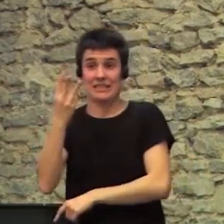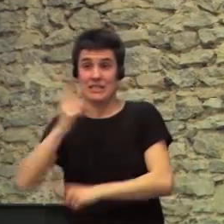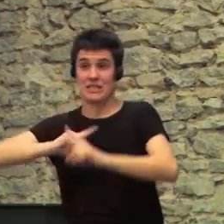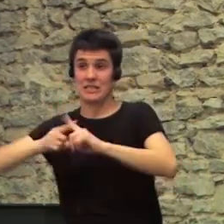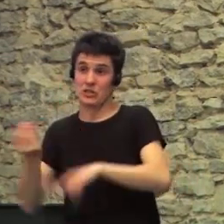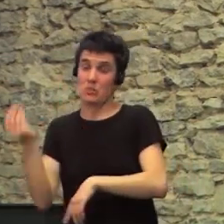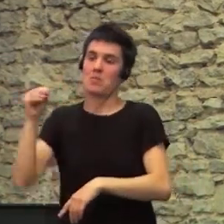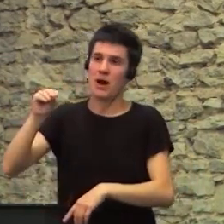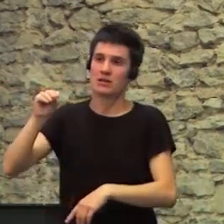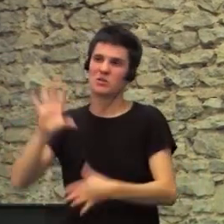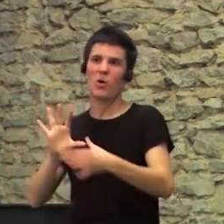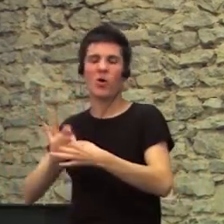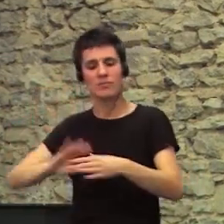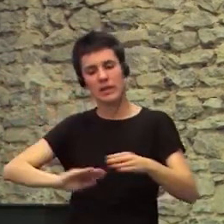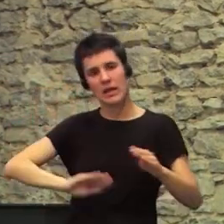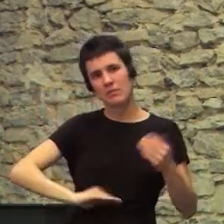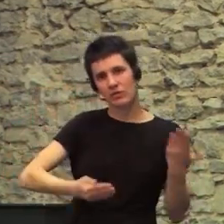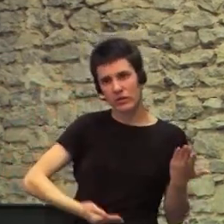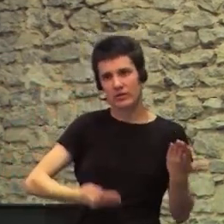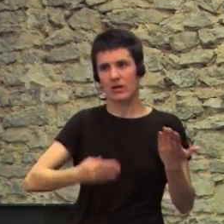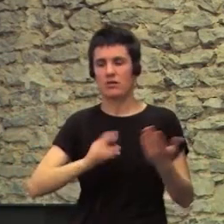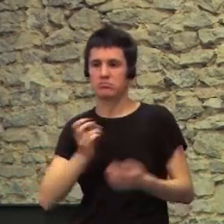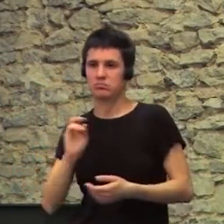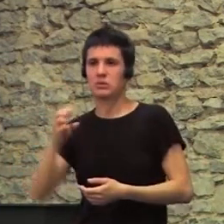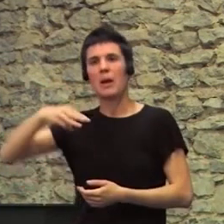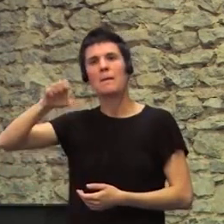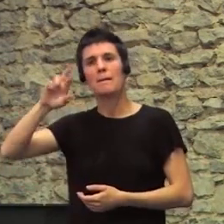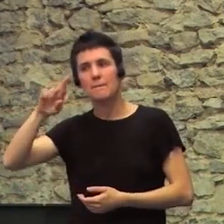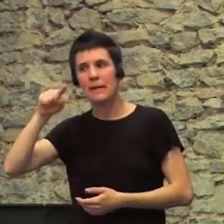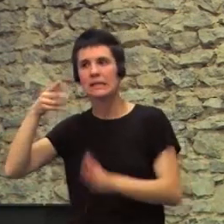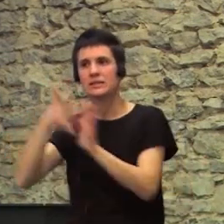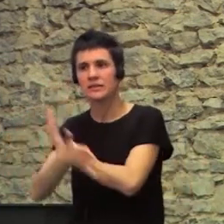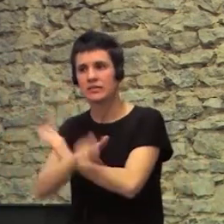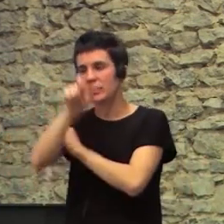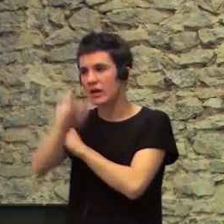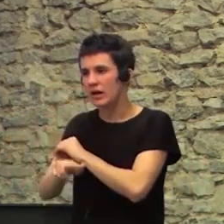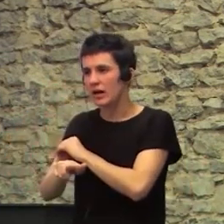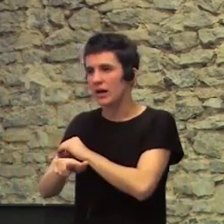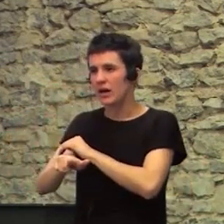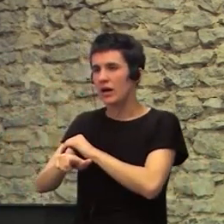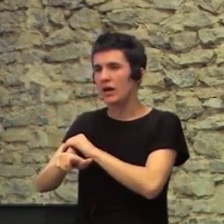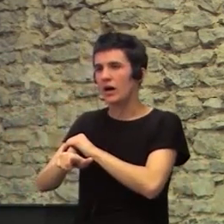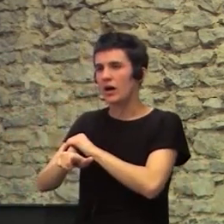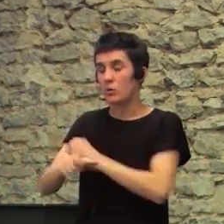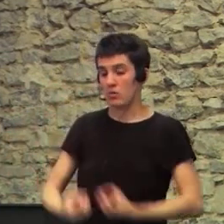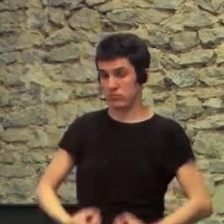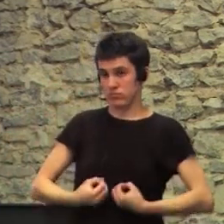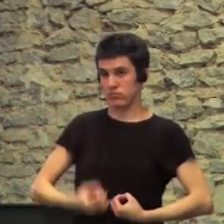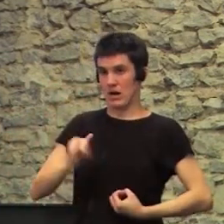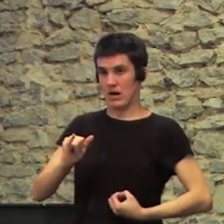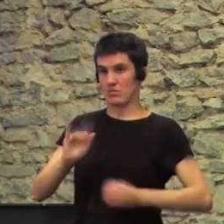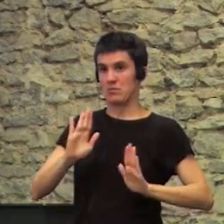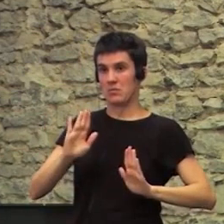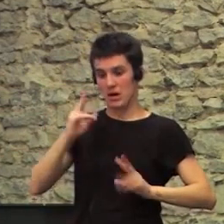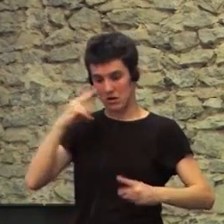para hablar del hermafrodita, y luego del merm, que era el quien tenía gónadas masculinas pero apariencia